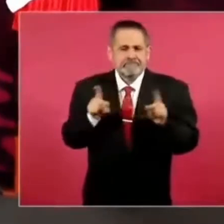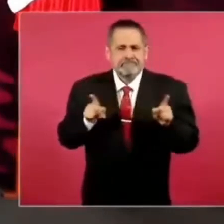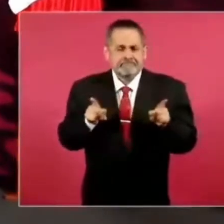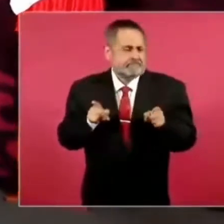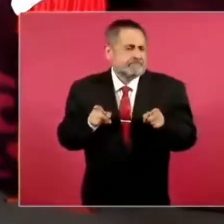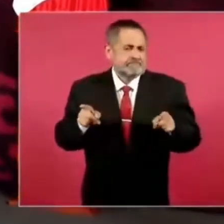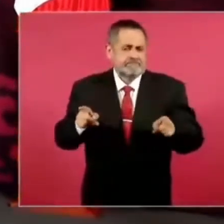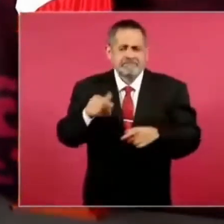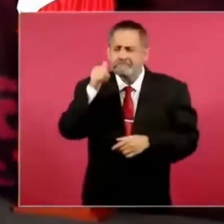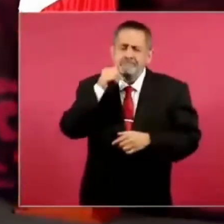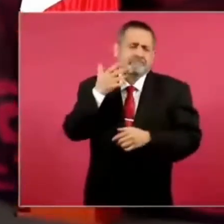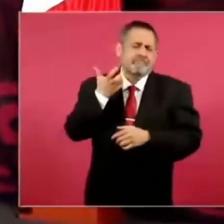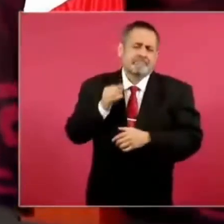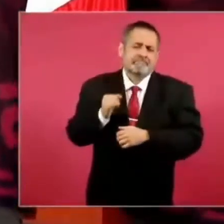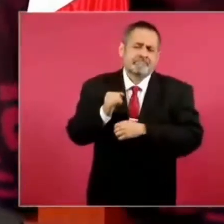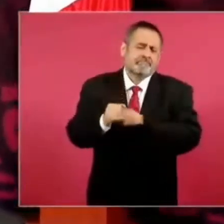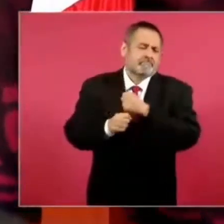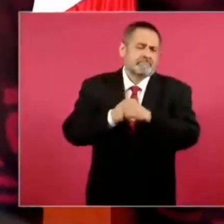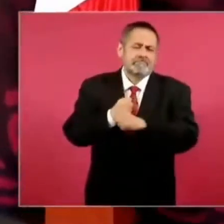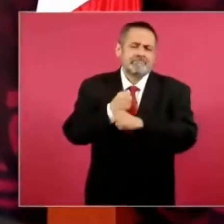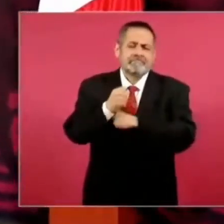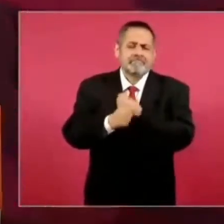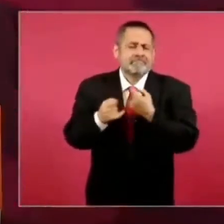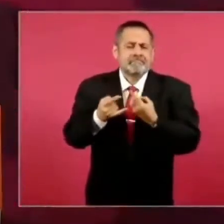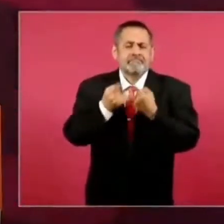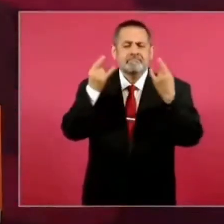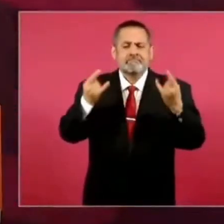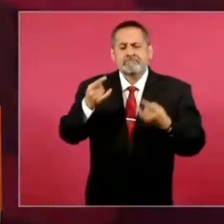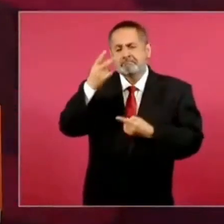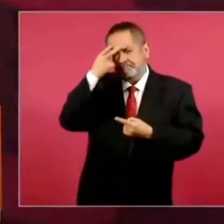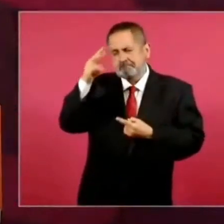historia de México